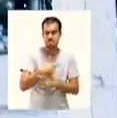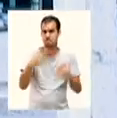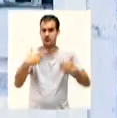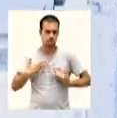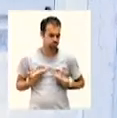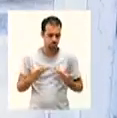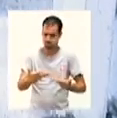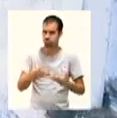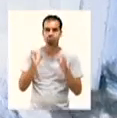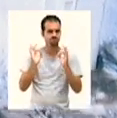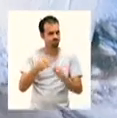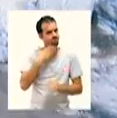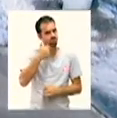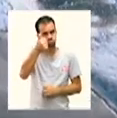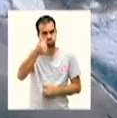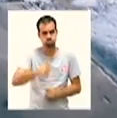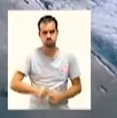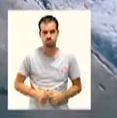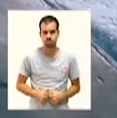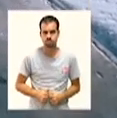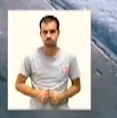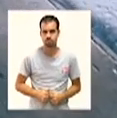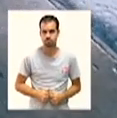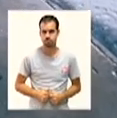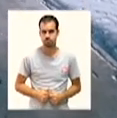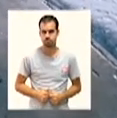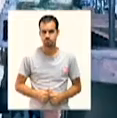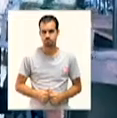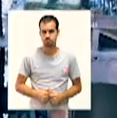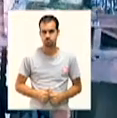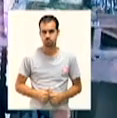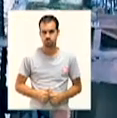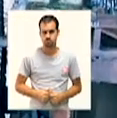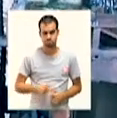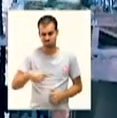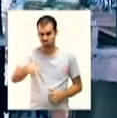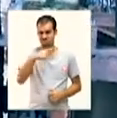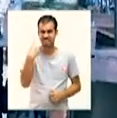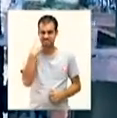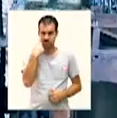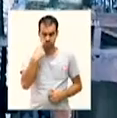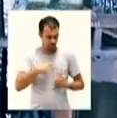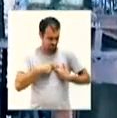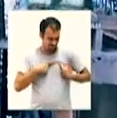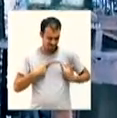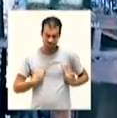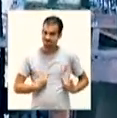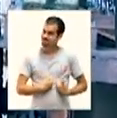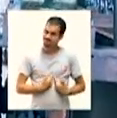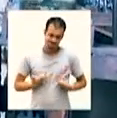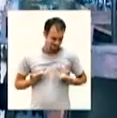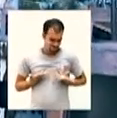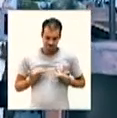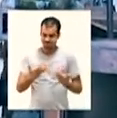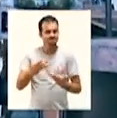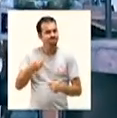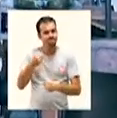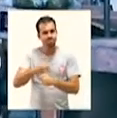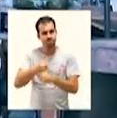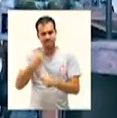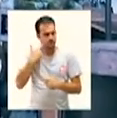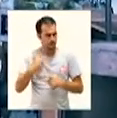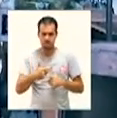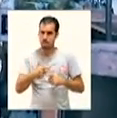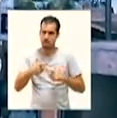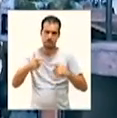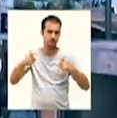buena. Y el sentido de pertenencia que hay que tener con respecto al ingenio, eso ha ido creciendo y de hoy podemos